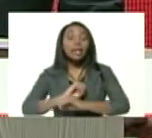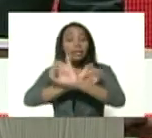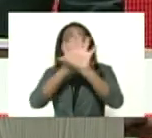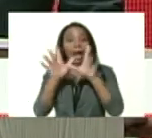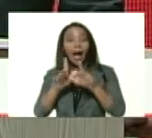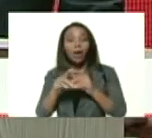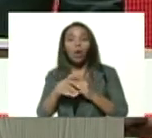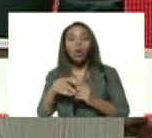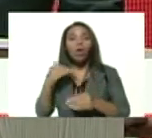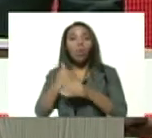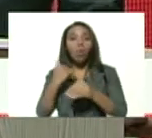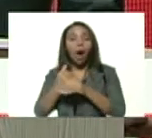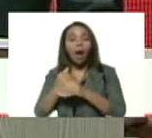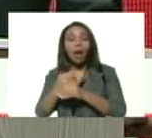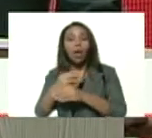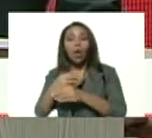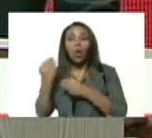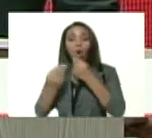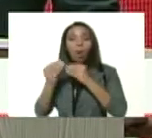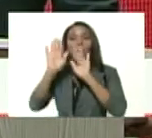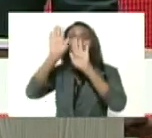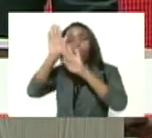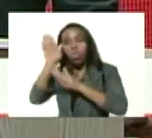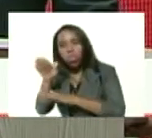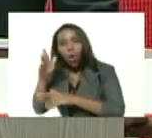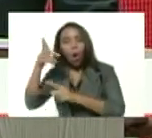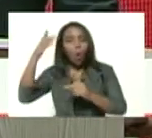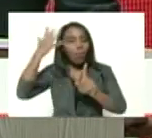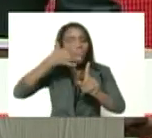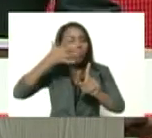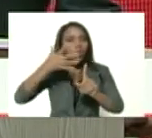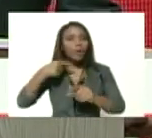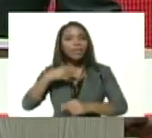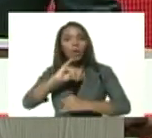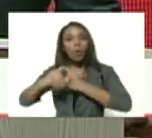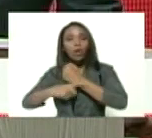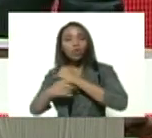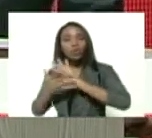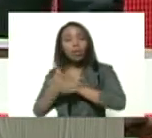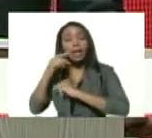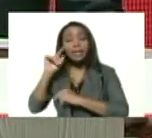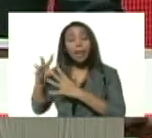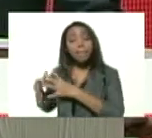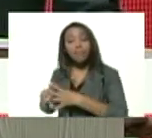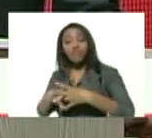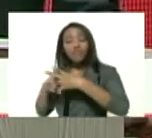subordinarse a las órdenes de Juan Guaidó, porque los asesores norteamericanos le dijeron que el jefe